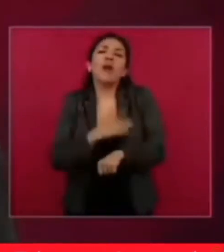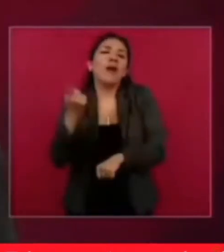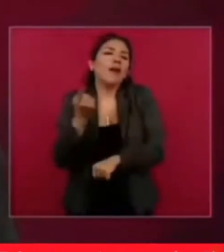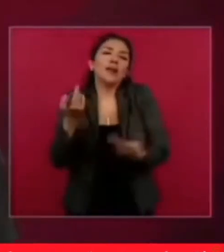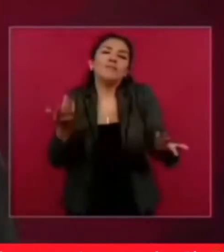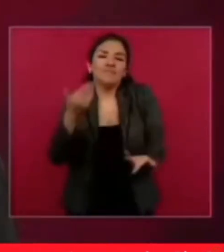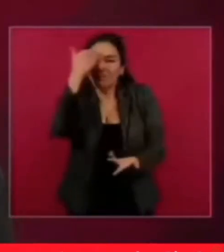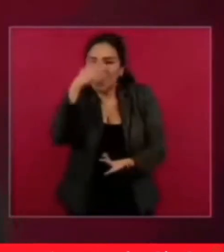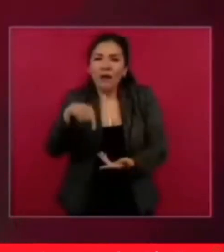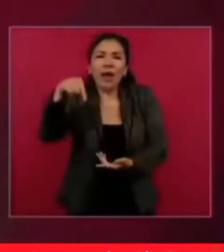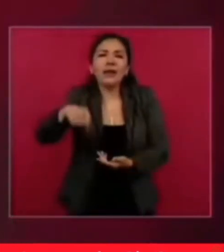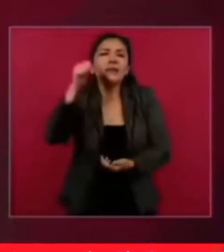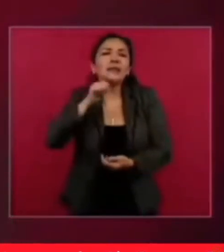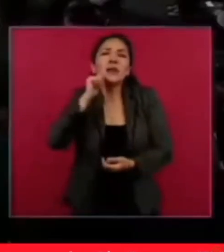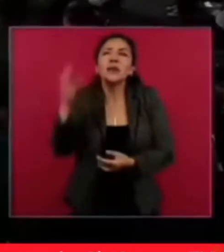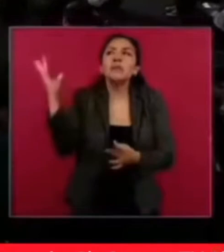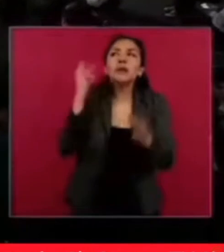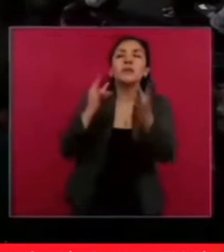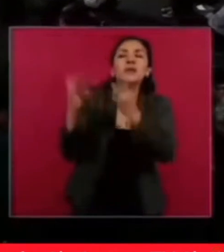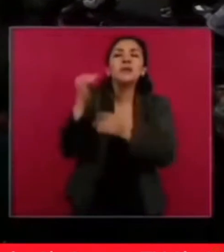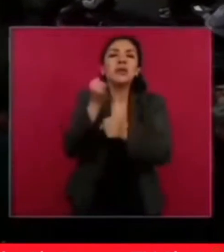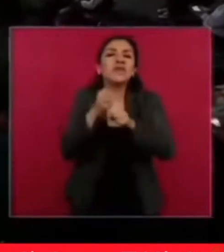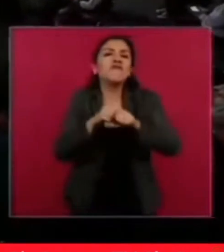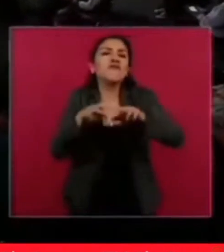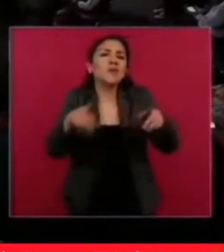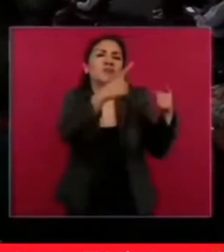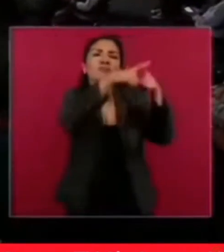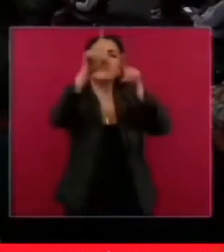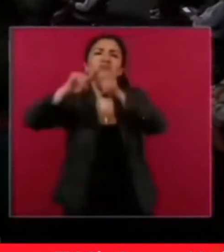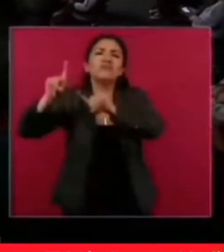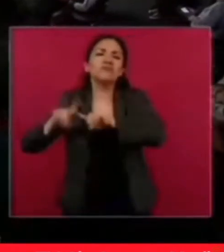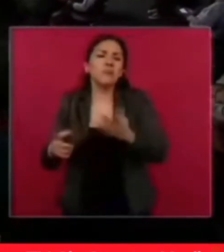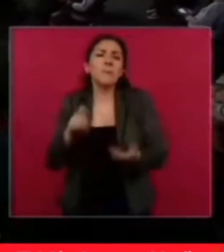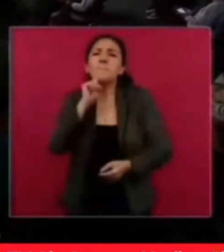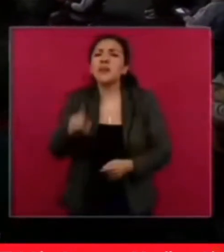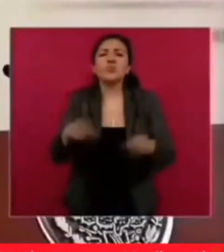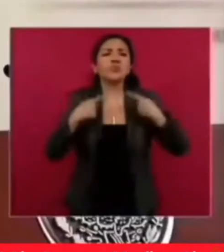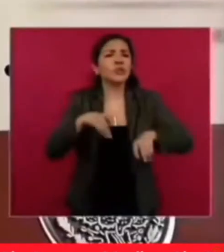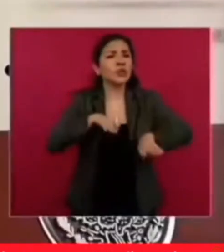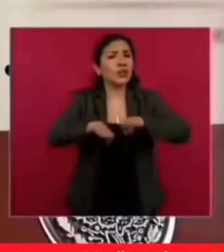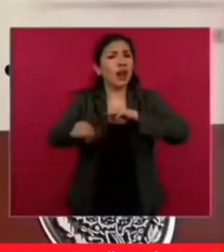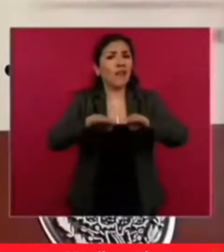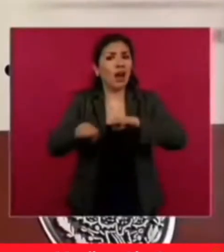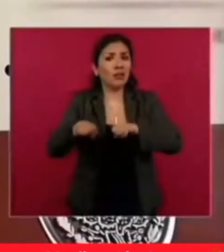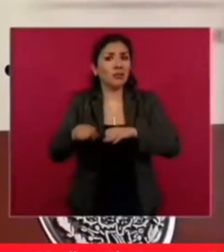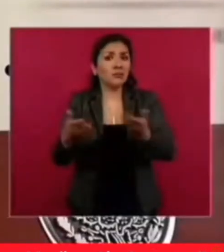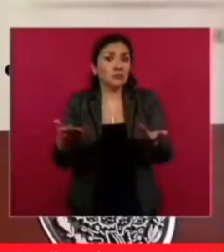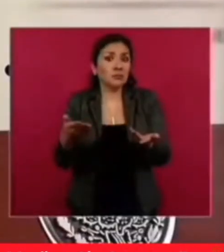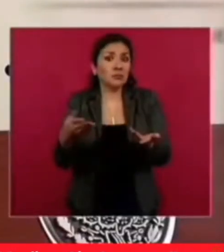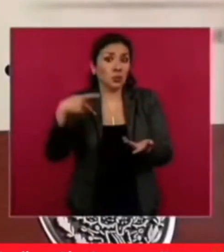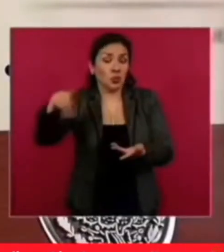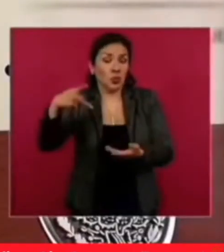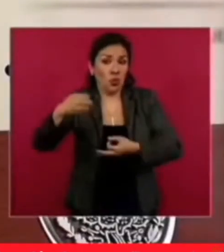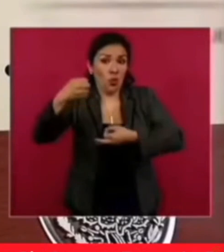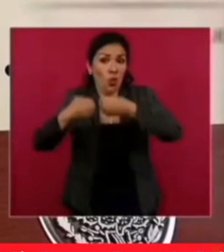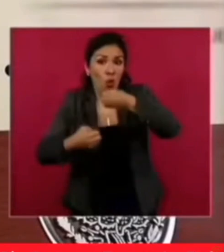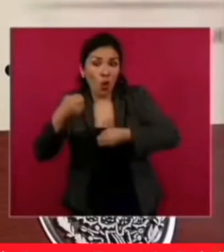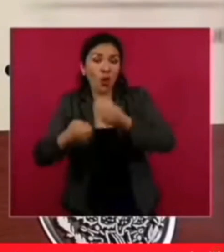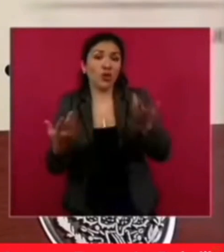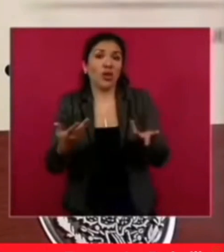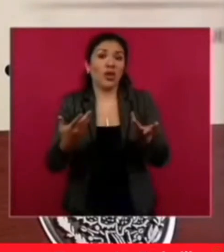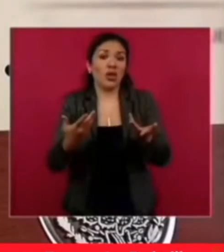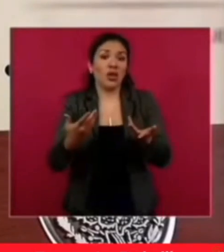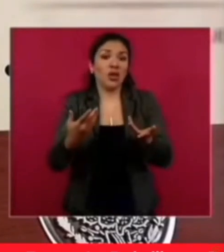llega información de todos lados, los mismos trabajadores de la Corte y del Poder